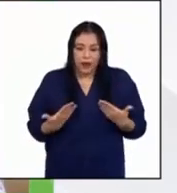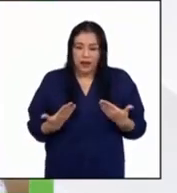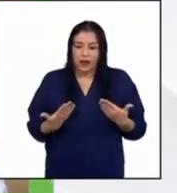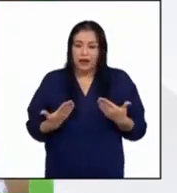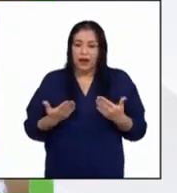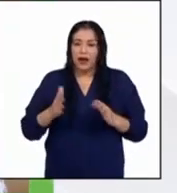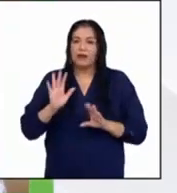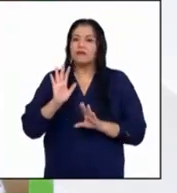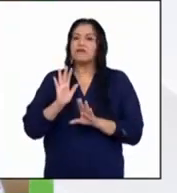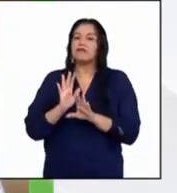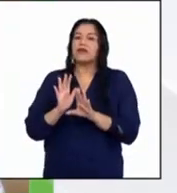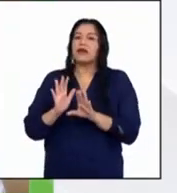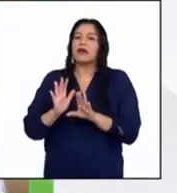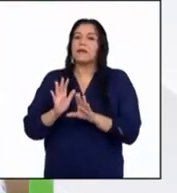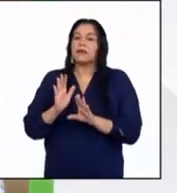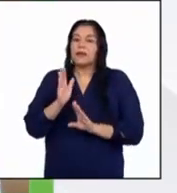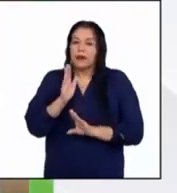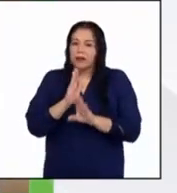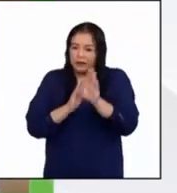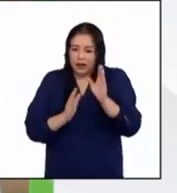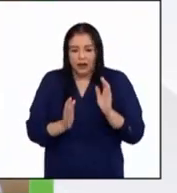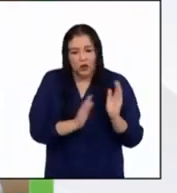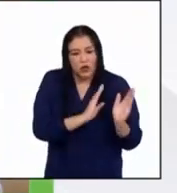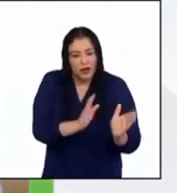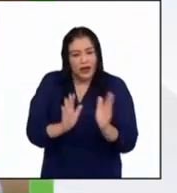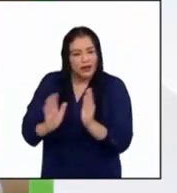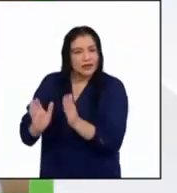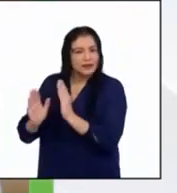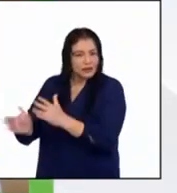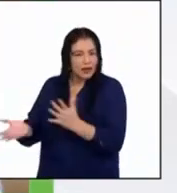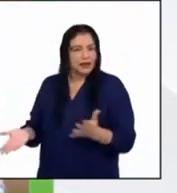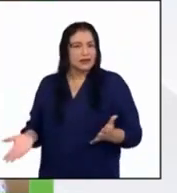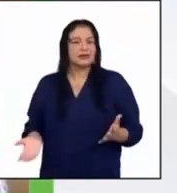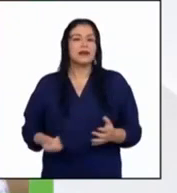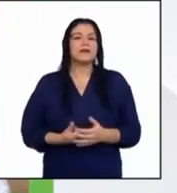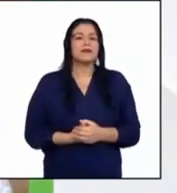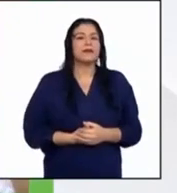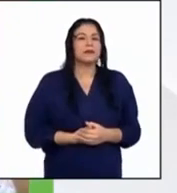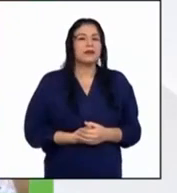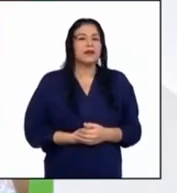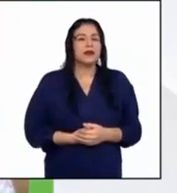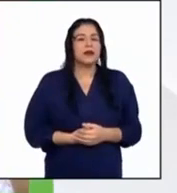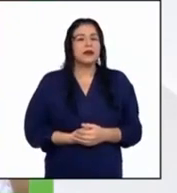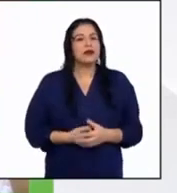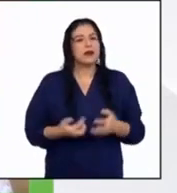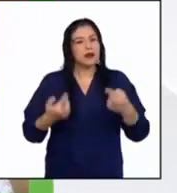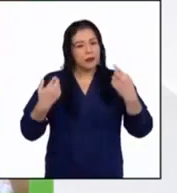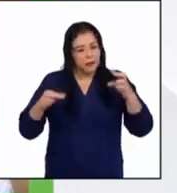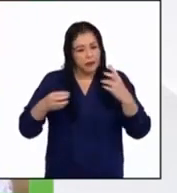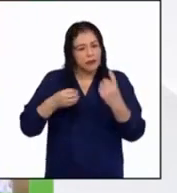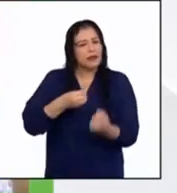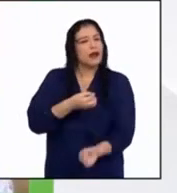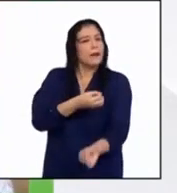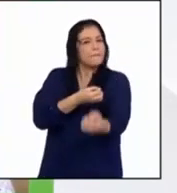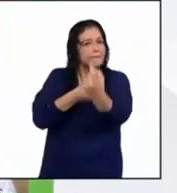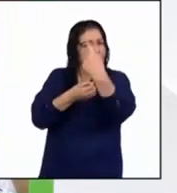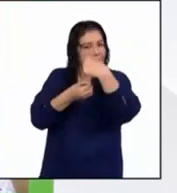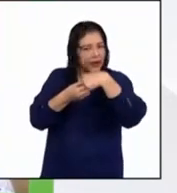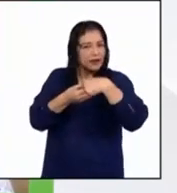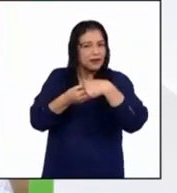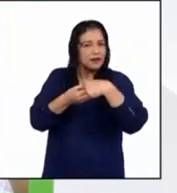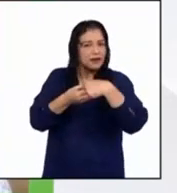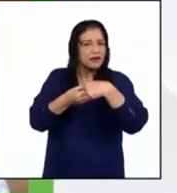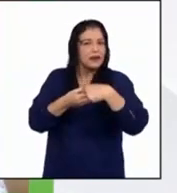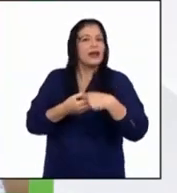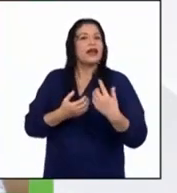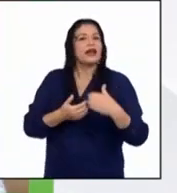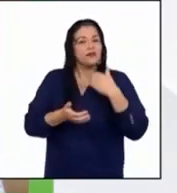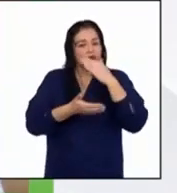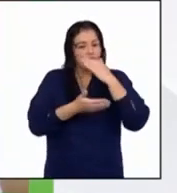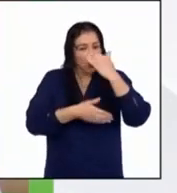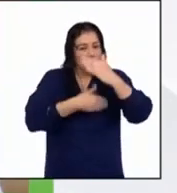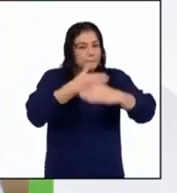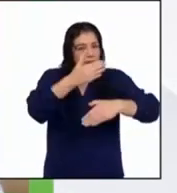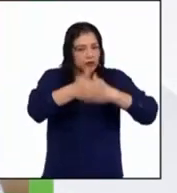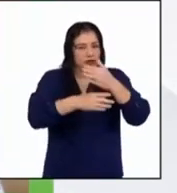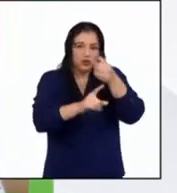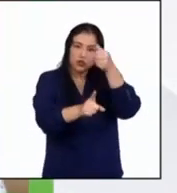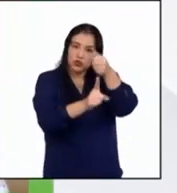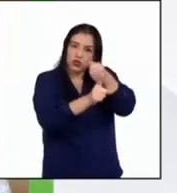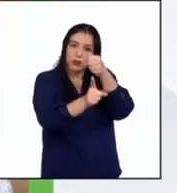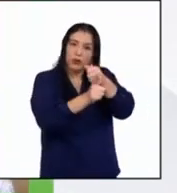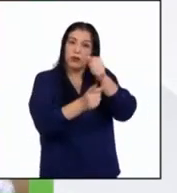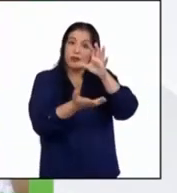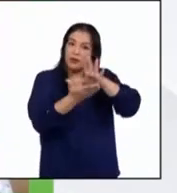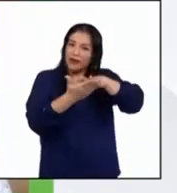espacios y organizarse de tal manera que se involucran en los procesos de su propio